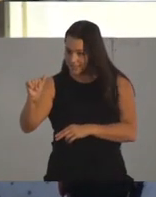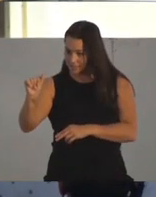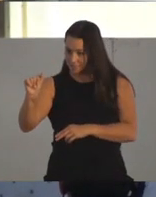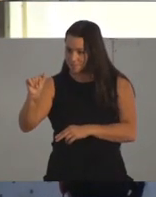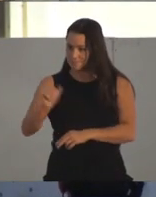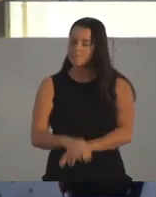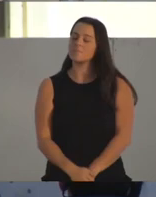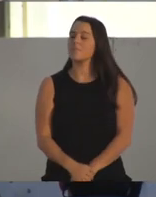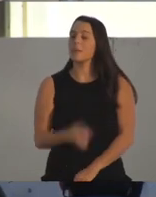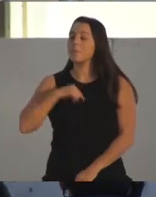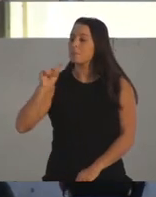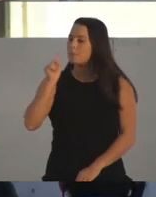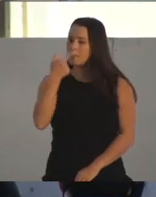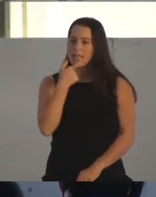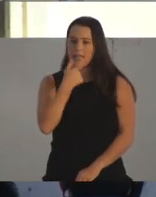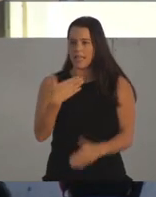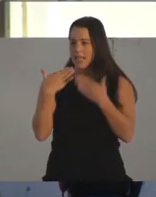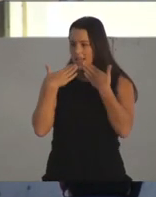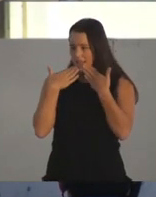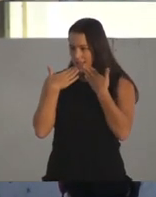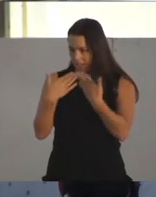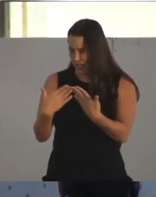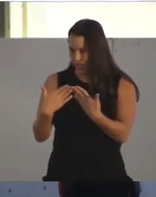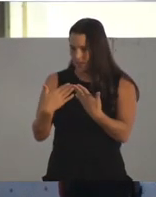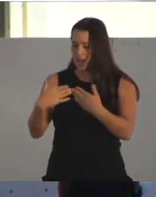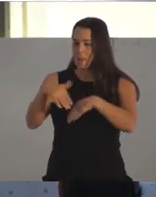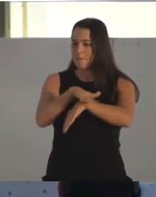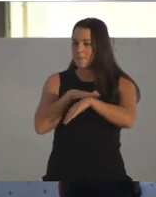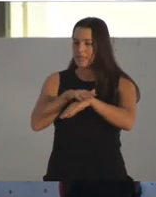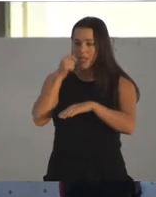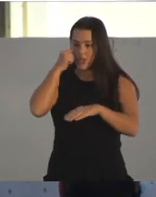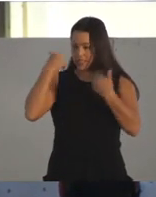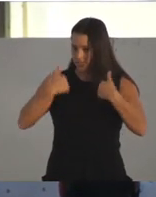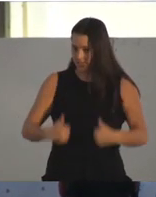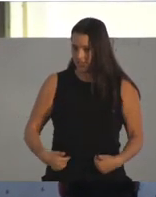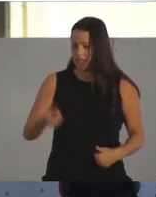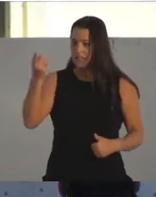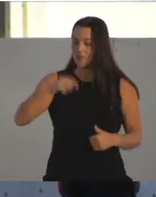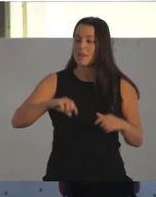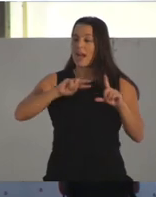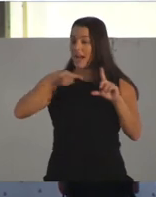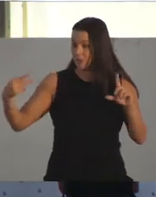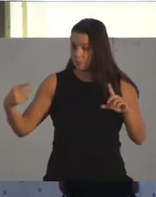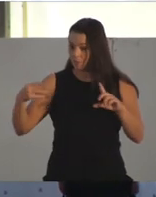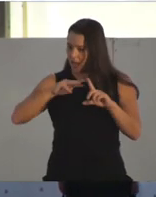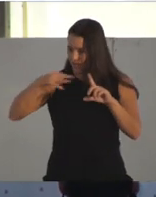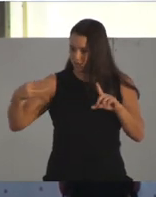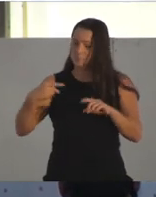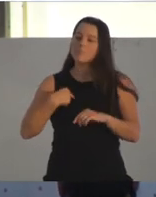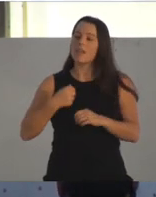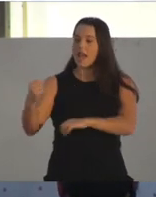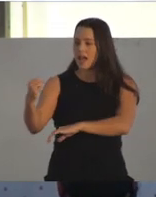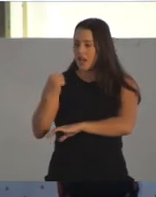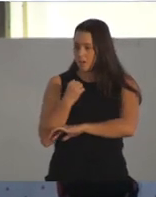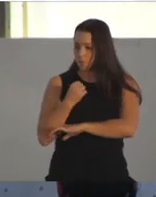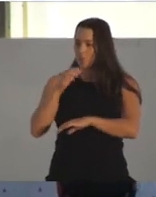primero agradecer al Ministerio de Sanidad y a Fundación Solidaridad Carrefour su apoyo para la realización de este programa